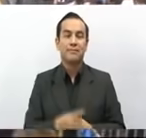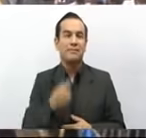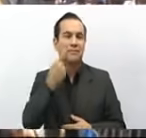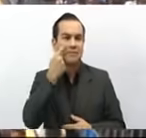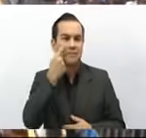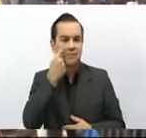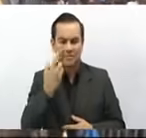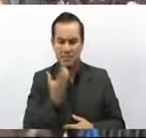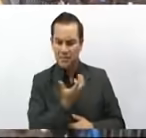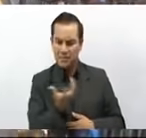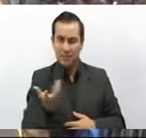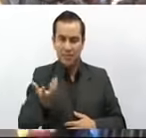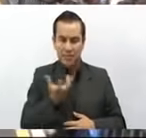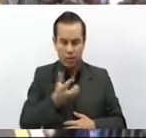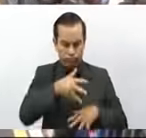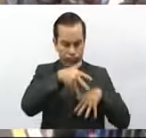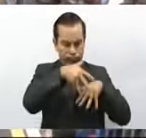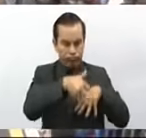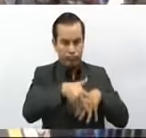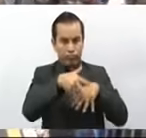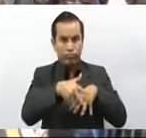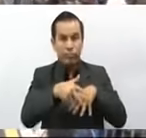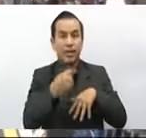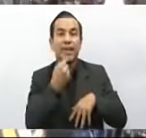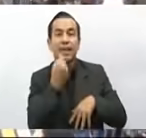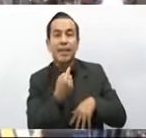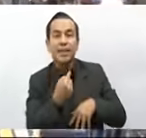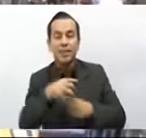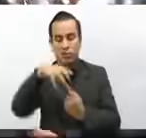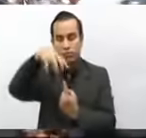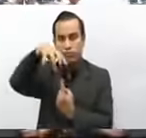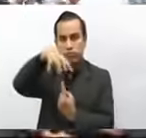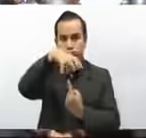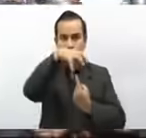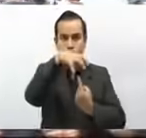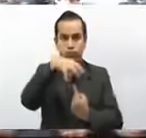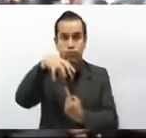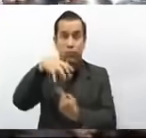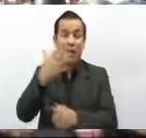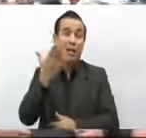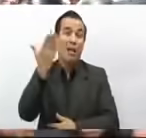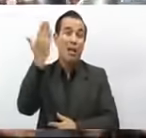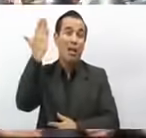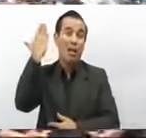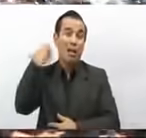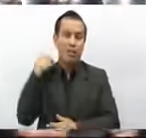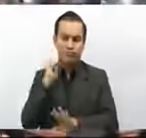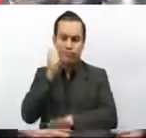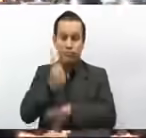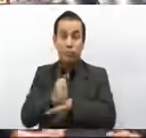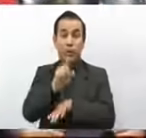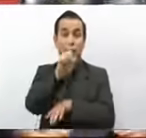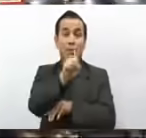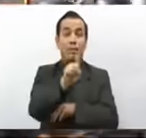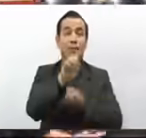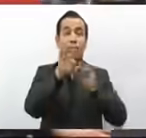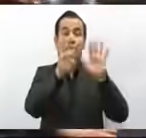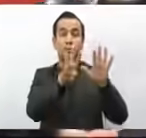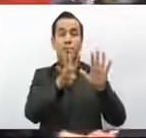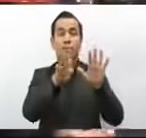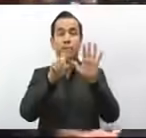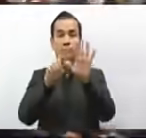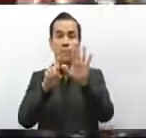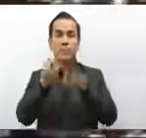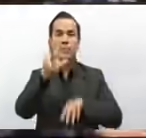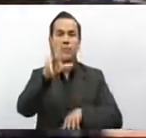Observemos a las tropas del Batallón de Paracaidistas, el cual fue fundado en 1963, quienes se distinguen por